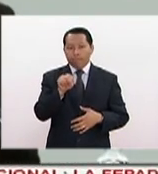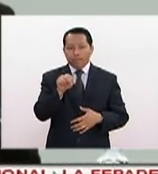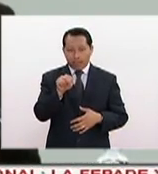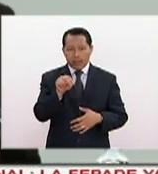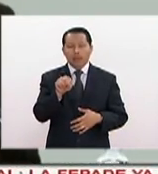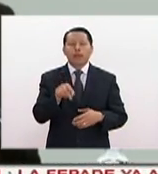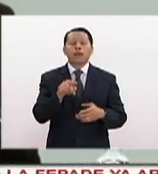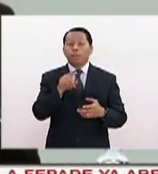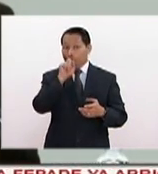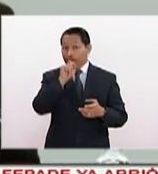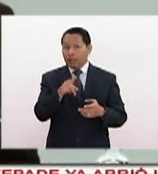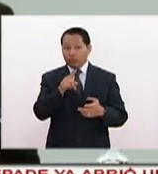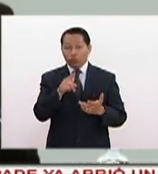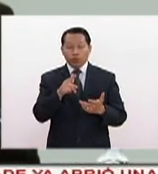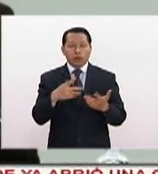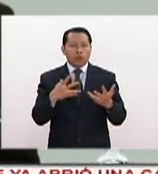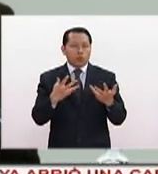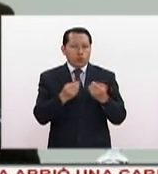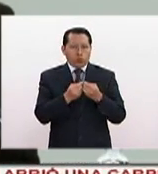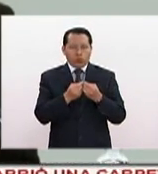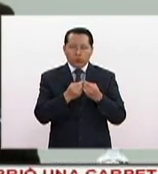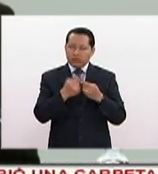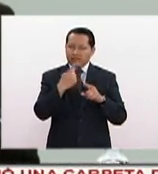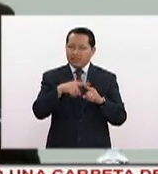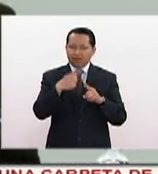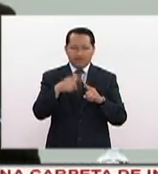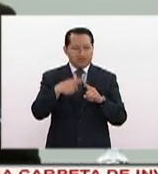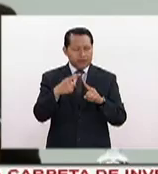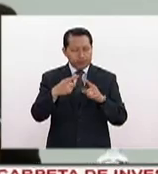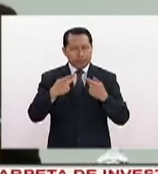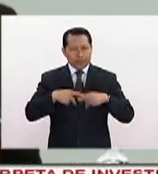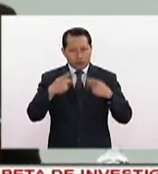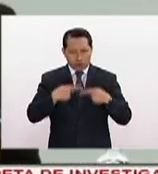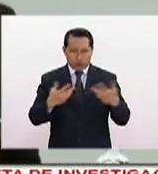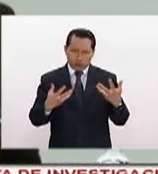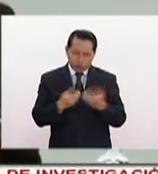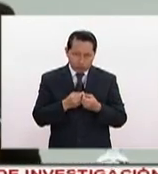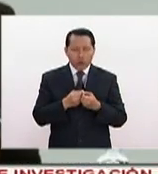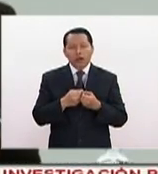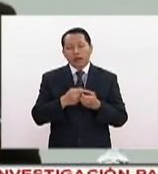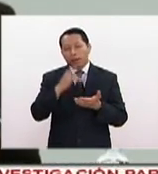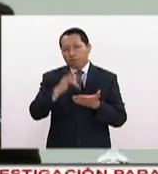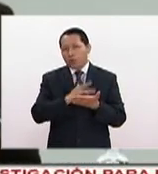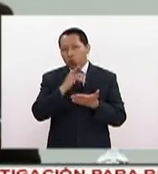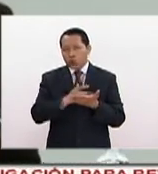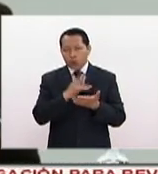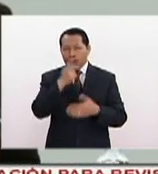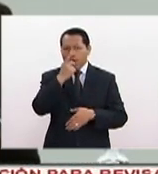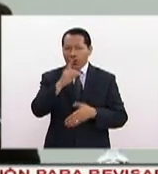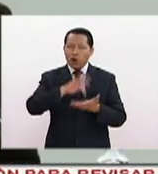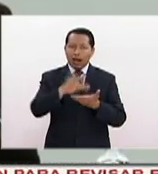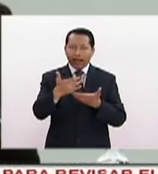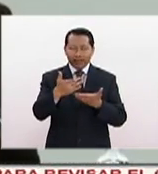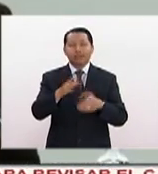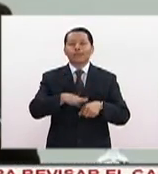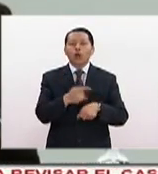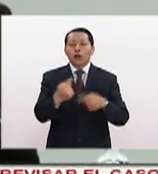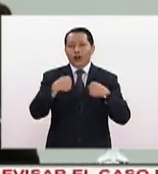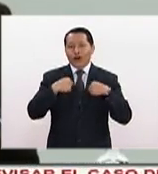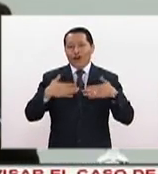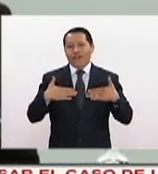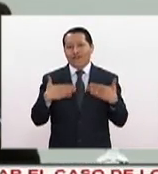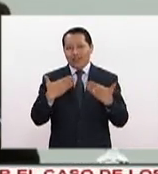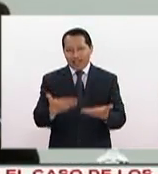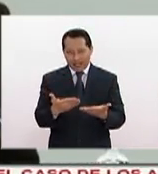a los militantes que me acompañaron en todas las campañas y en todas las trincheras, Les agradezco la confianza y siempre